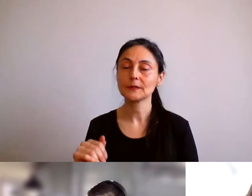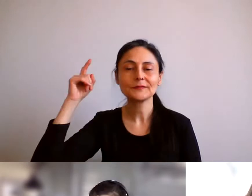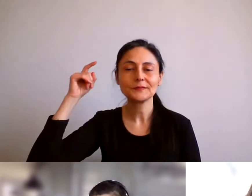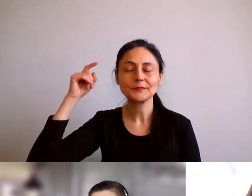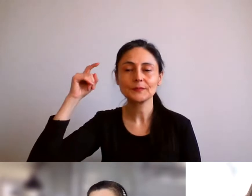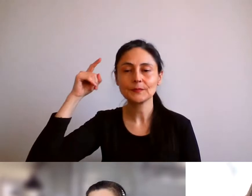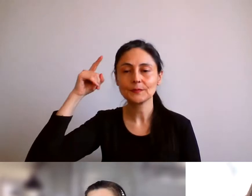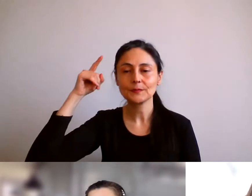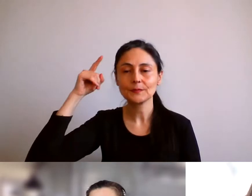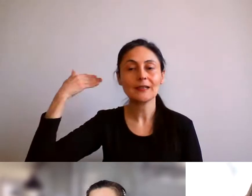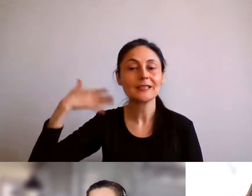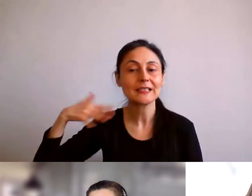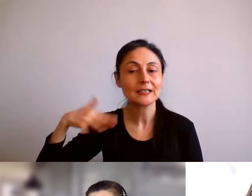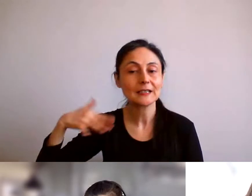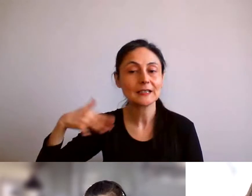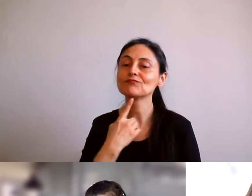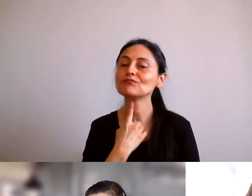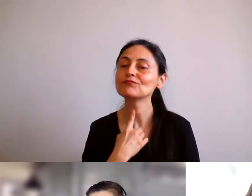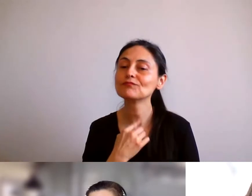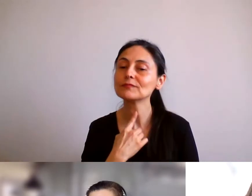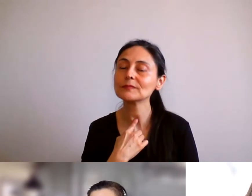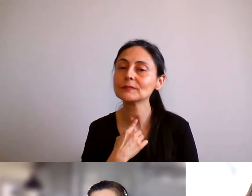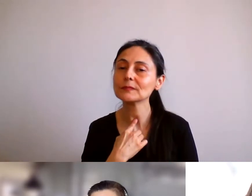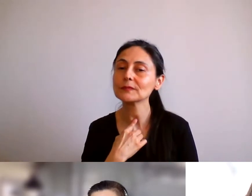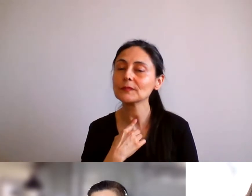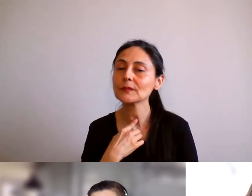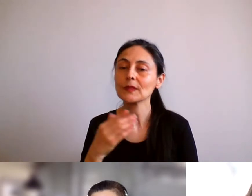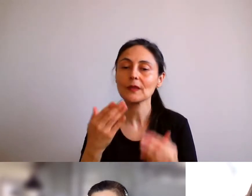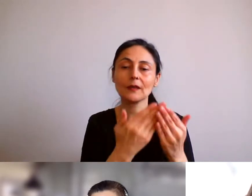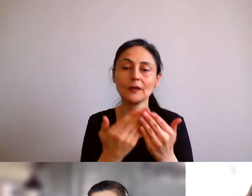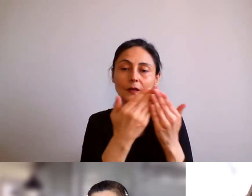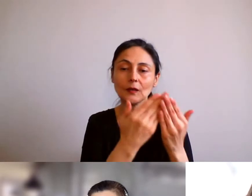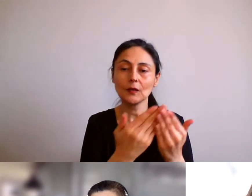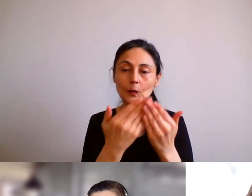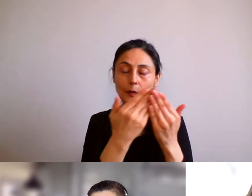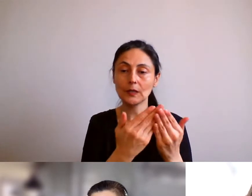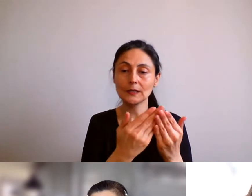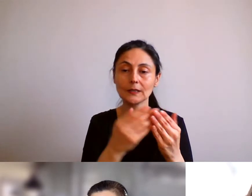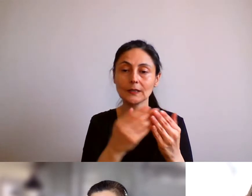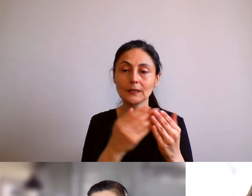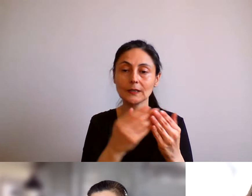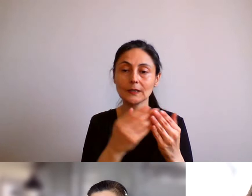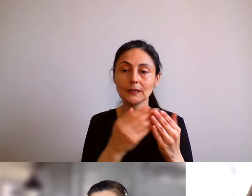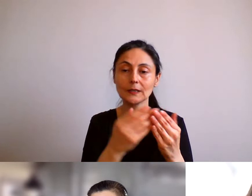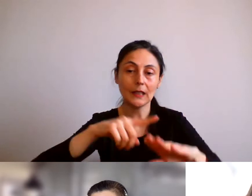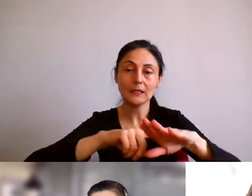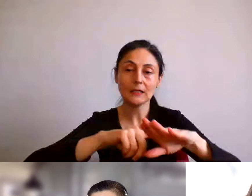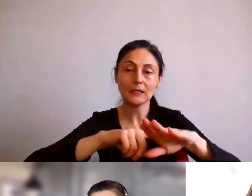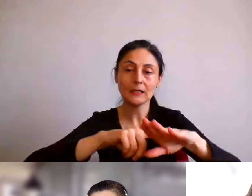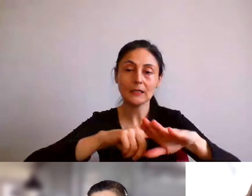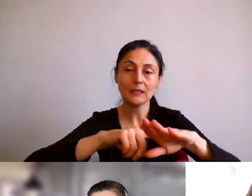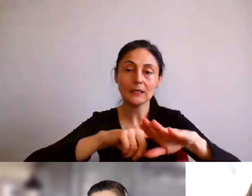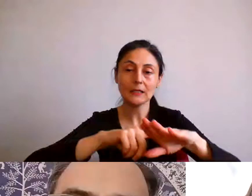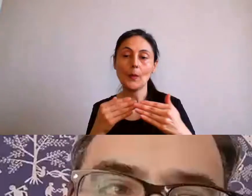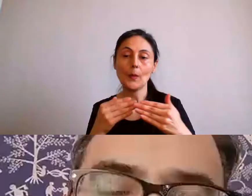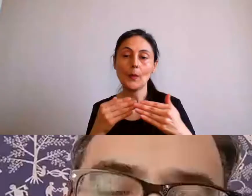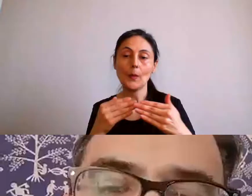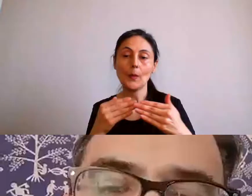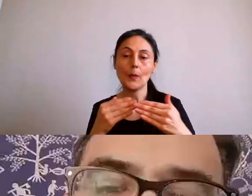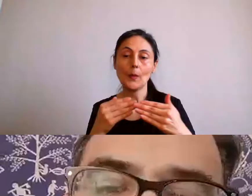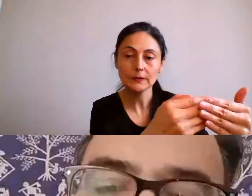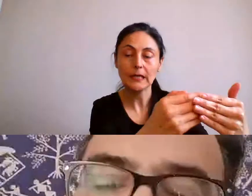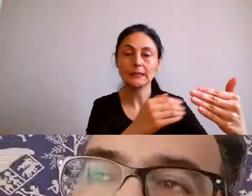podemos generar una formación en los estudiantes donde ellos aprendan que la tecnología los puede acercar a todo eso que hoy